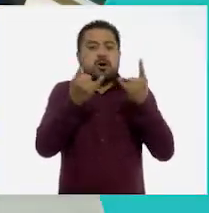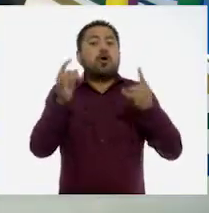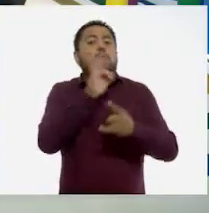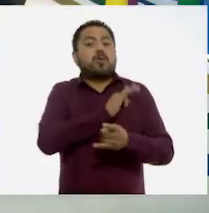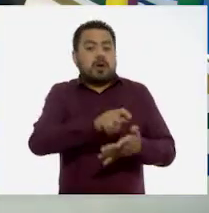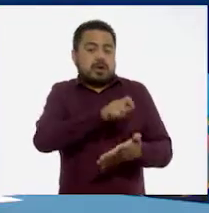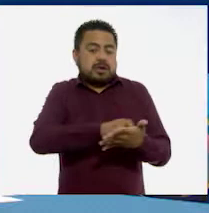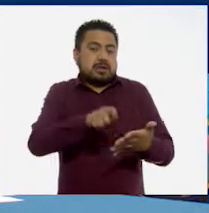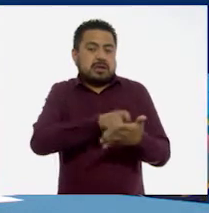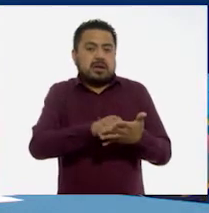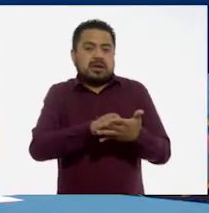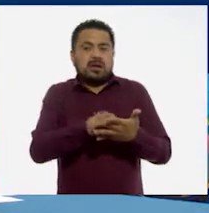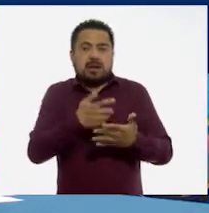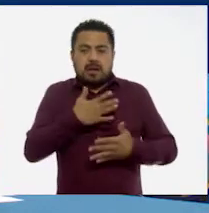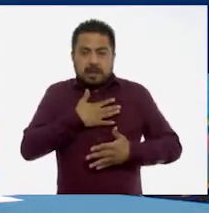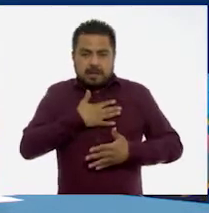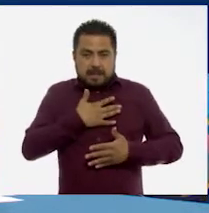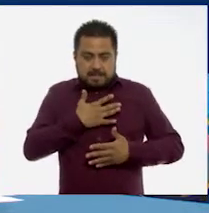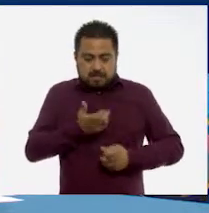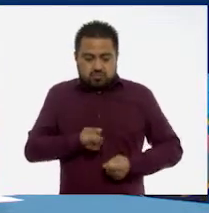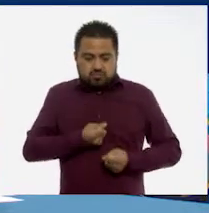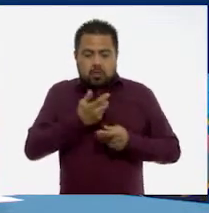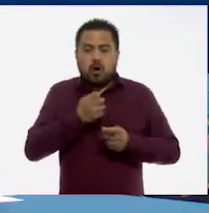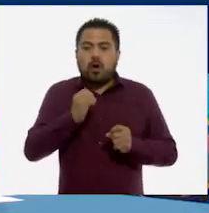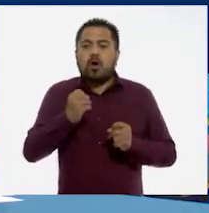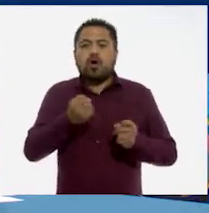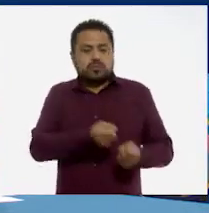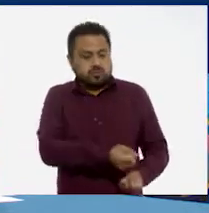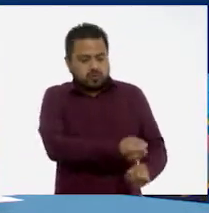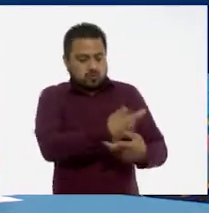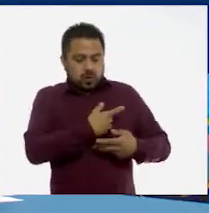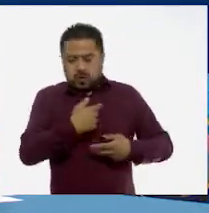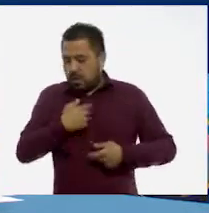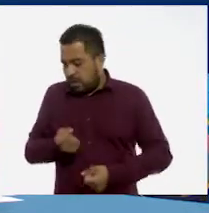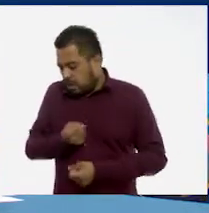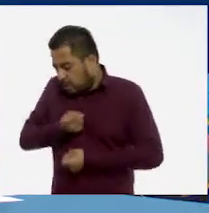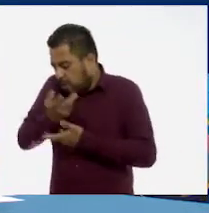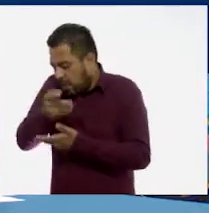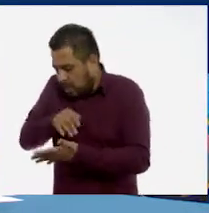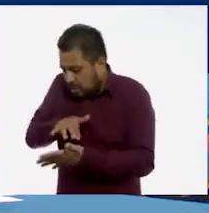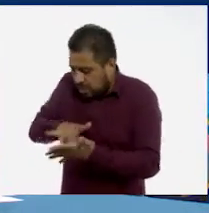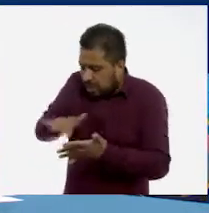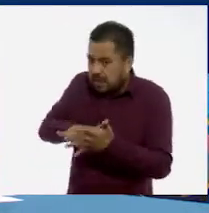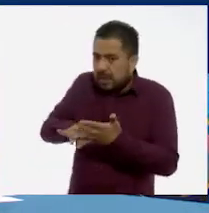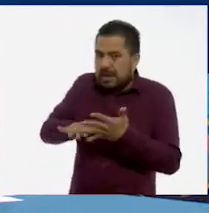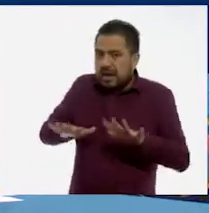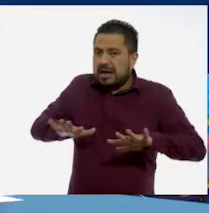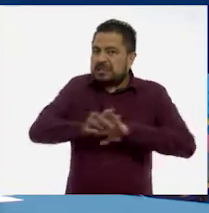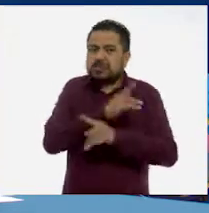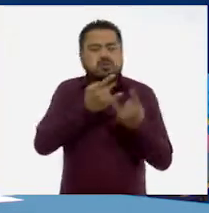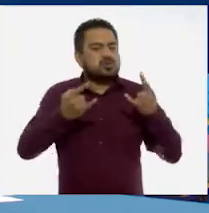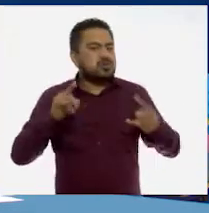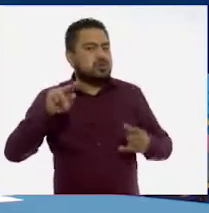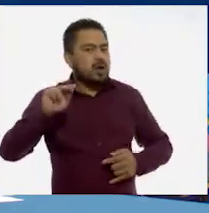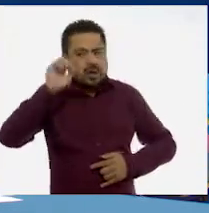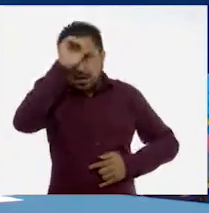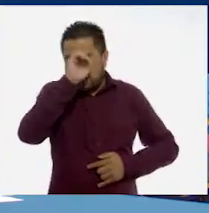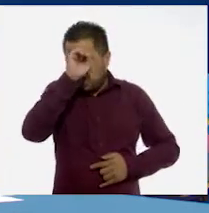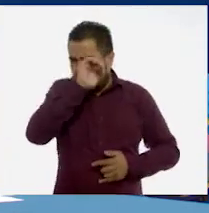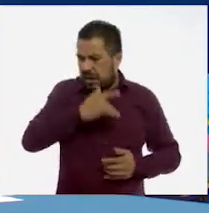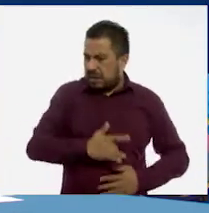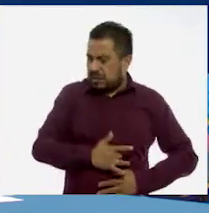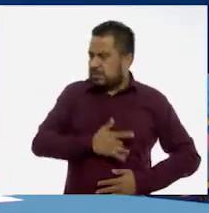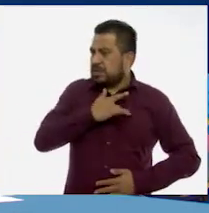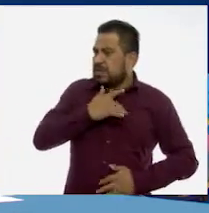escribirse en primera o en tercera persona. Y aunque la historia no cambie, el punto de vista y cómo se puedan